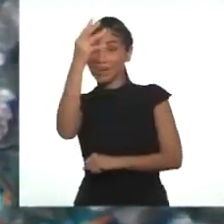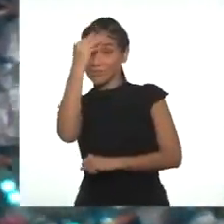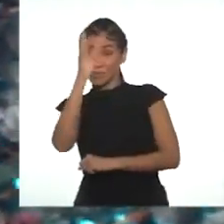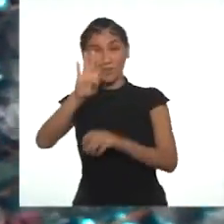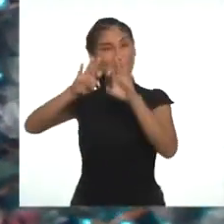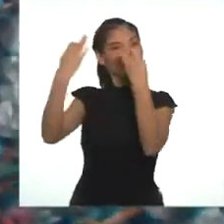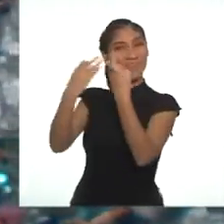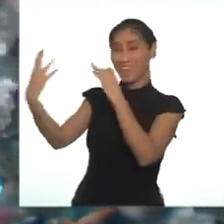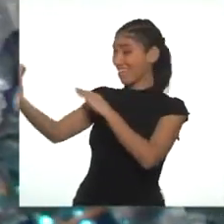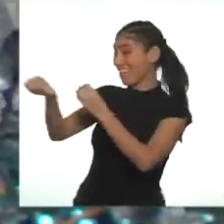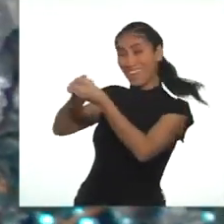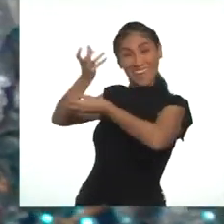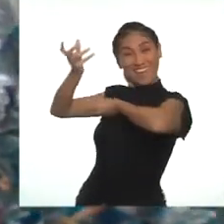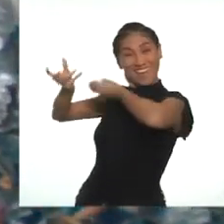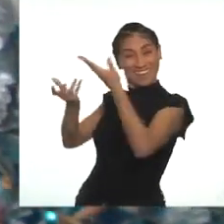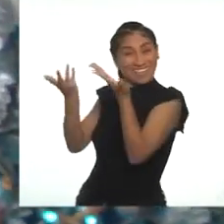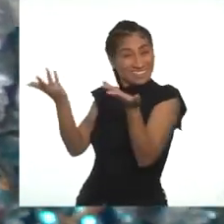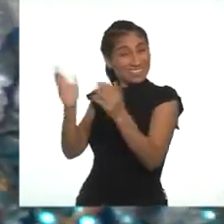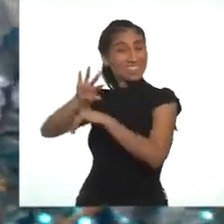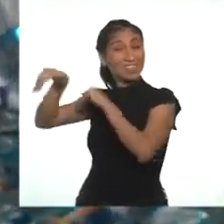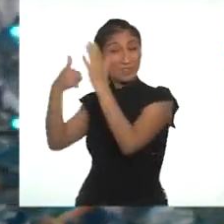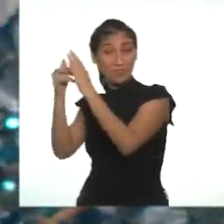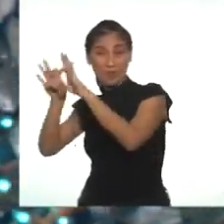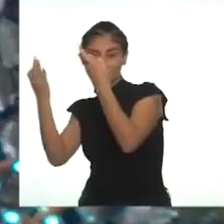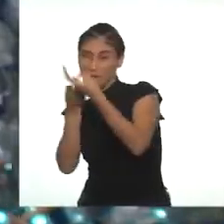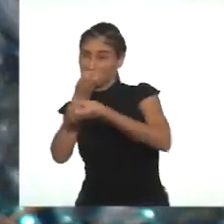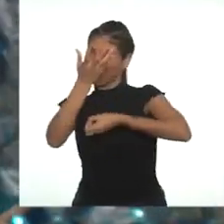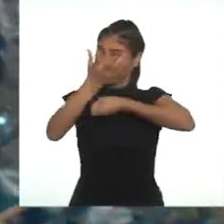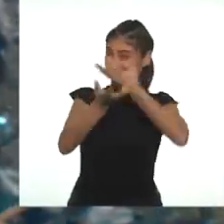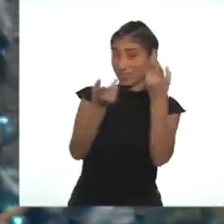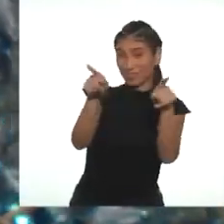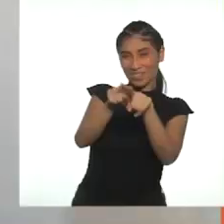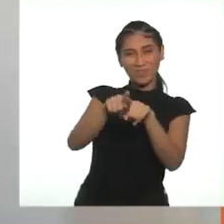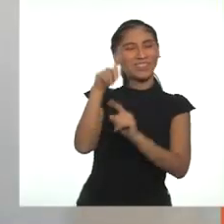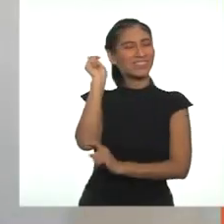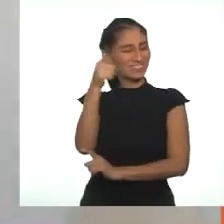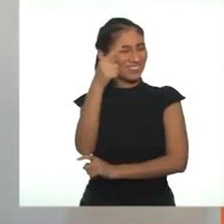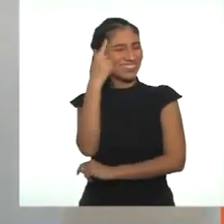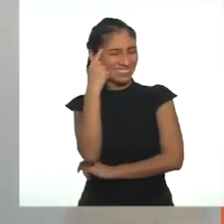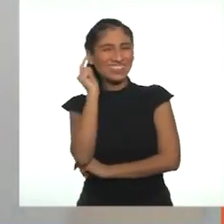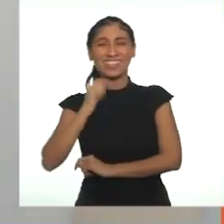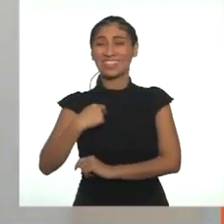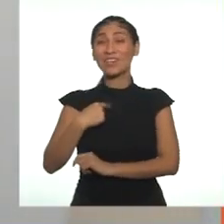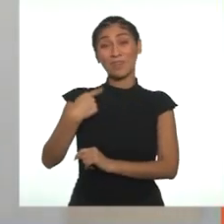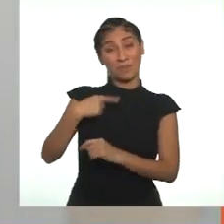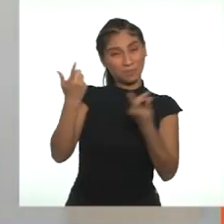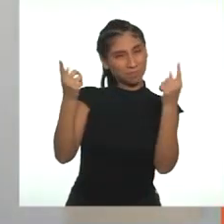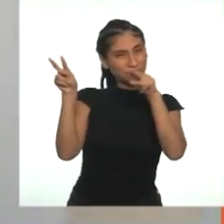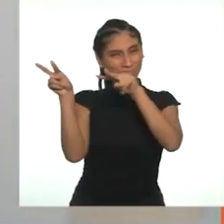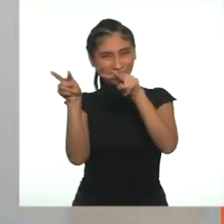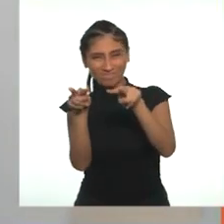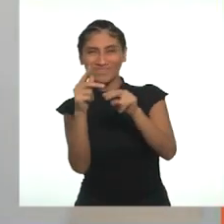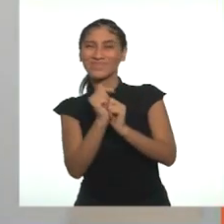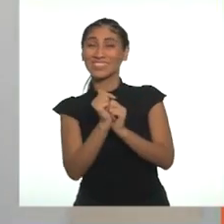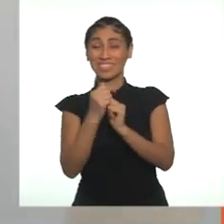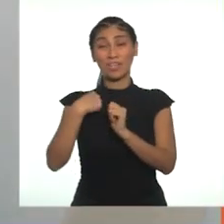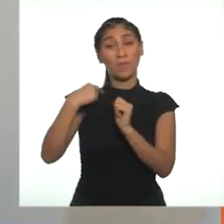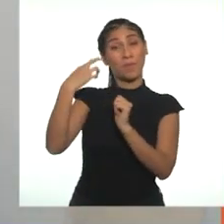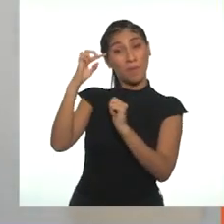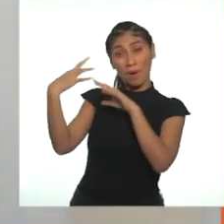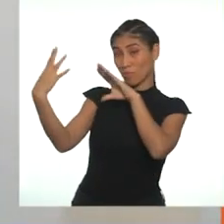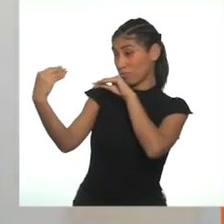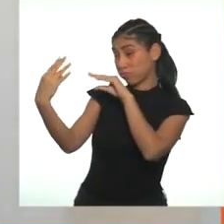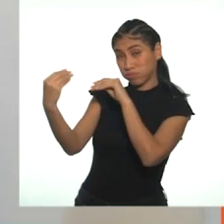hoy a sus familias. Seguro que van a tener buenas ideas y reflexiones. Yo estoy seguro que vamos a tener